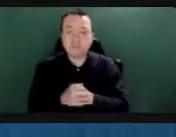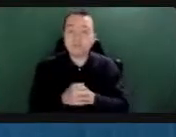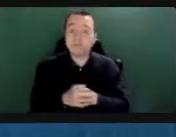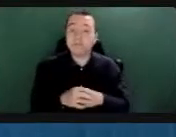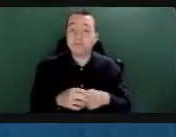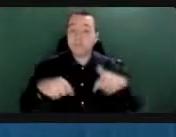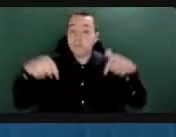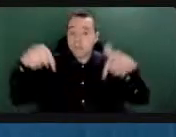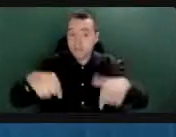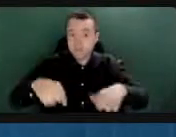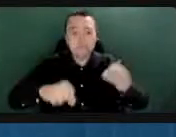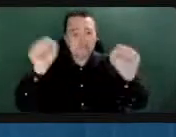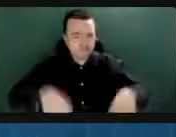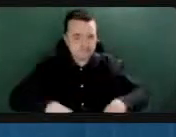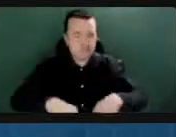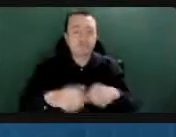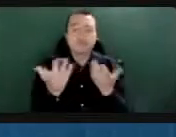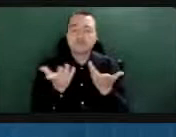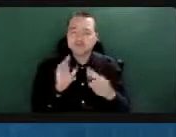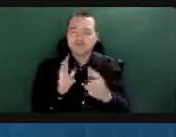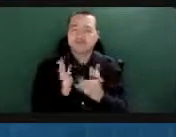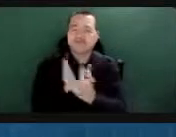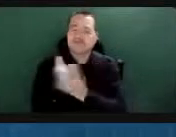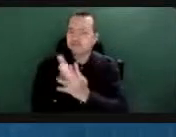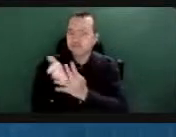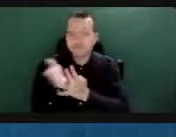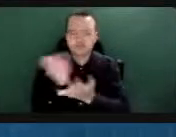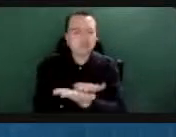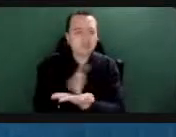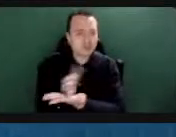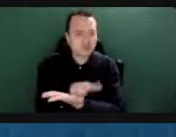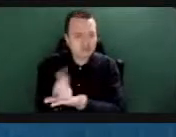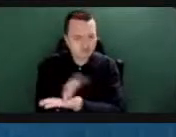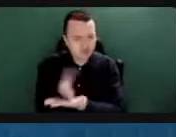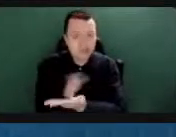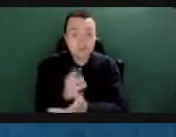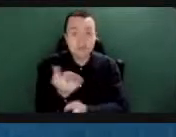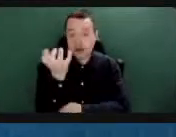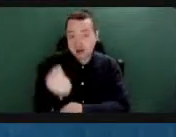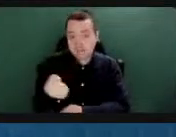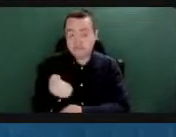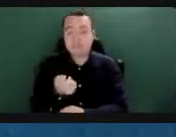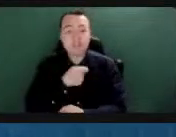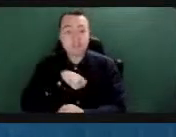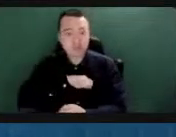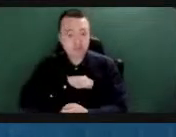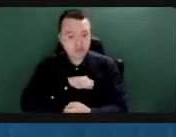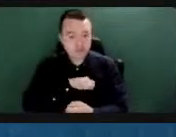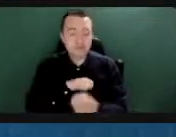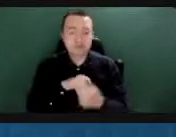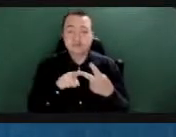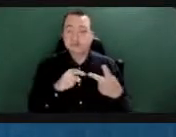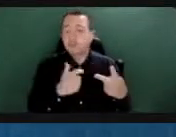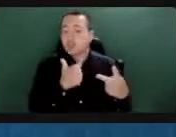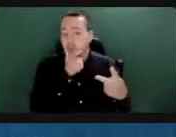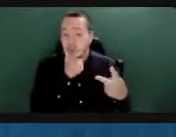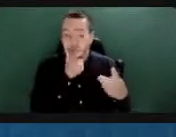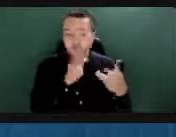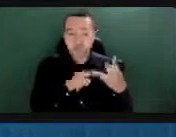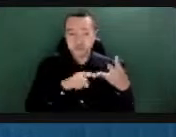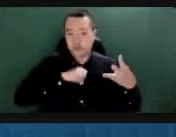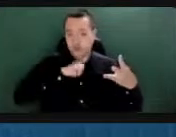a interpretación. Tenemos interpretación en español, inglés, portugués